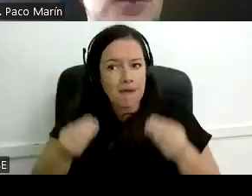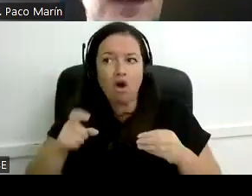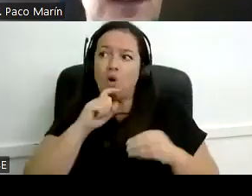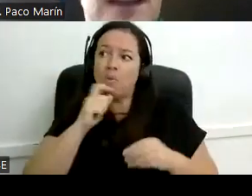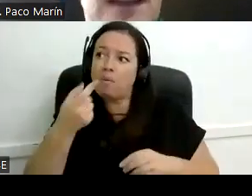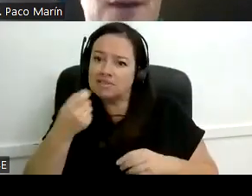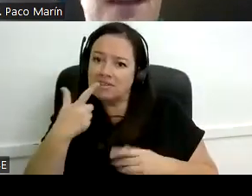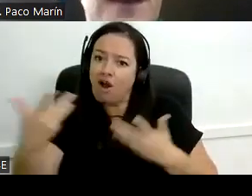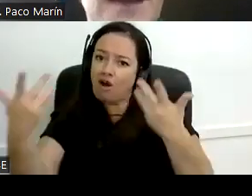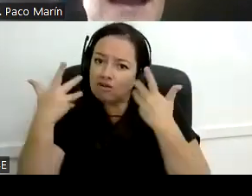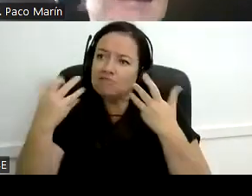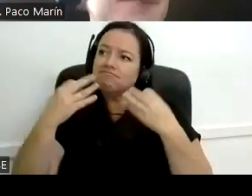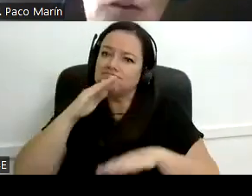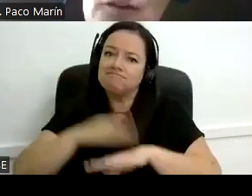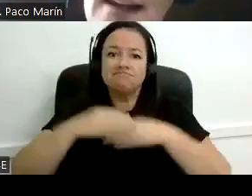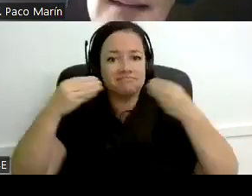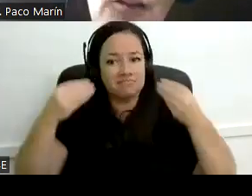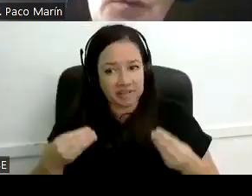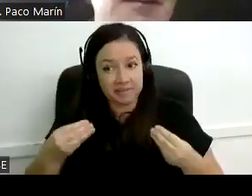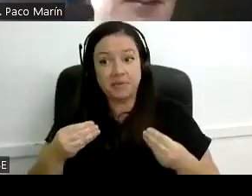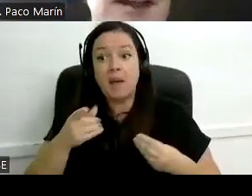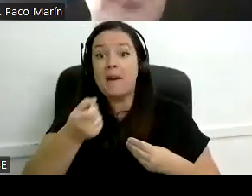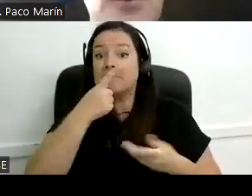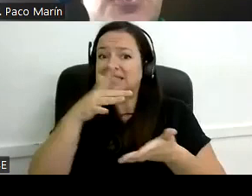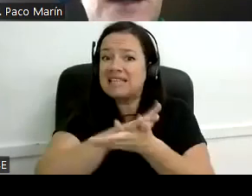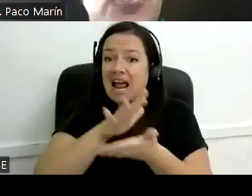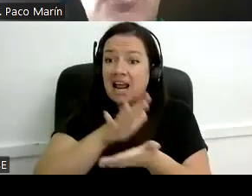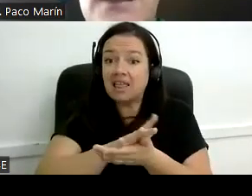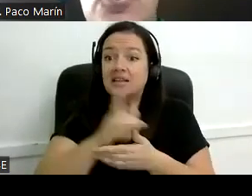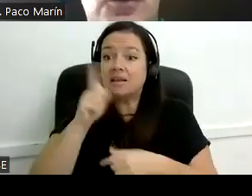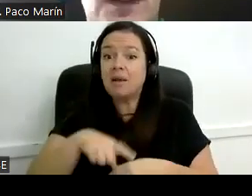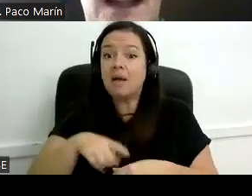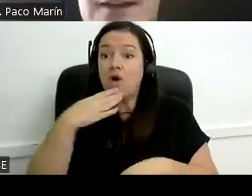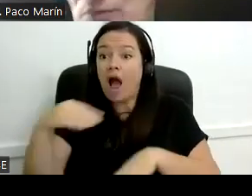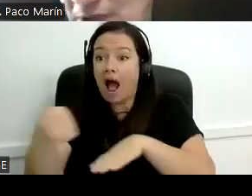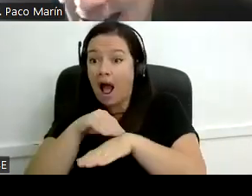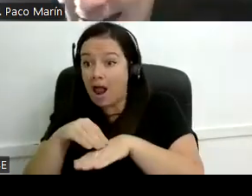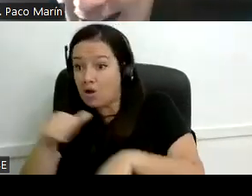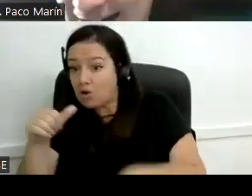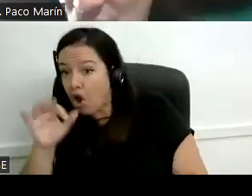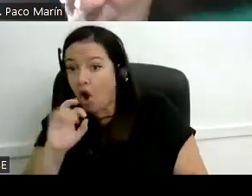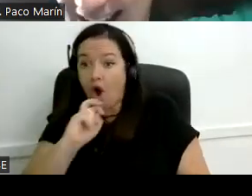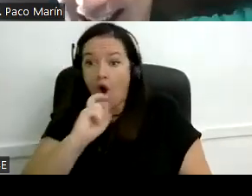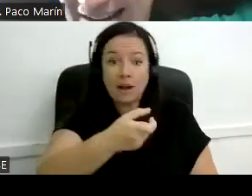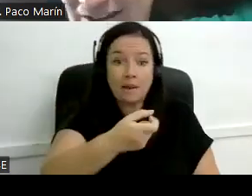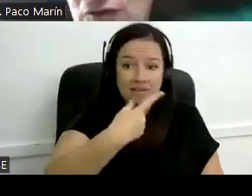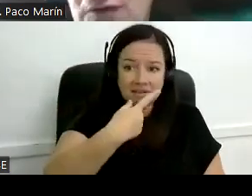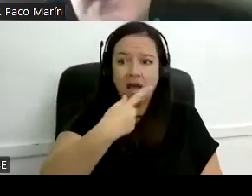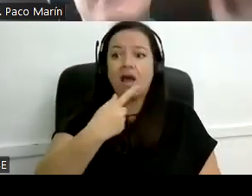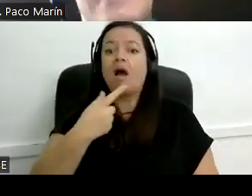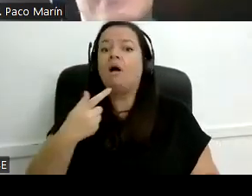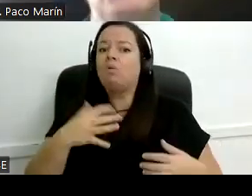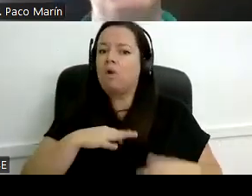es la dosis adecuada. Y además los tranquilizantes, como sabéis, interaccionan con el alcohol y con otros sedantes. Como tranquilizantes, como relajantes que